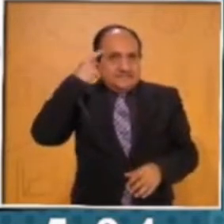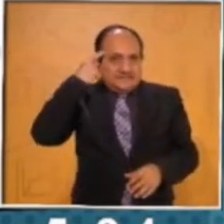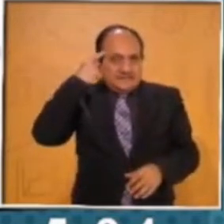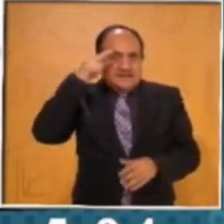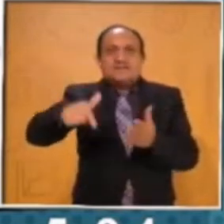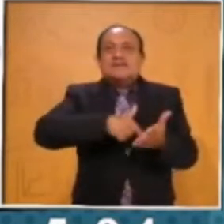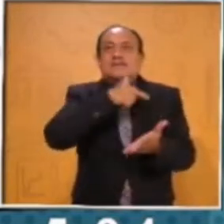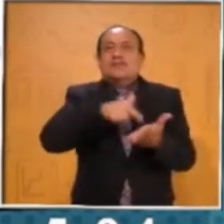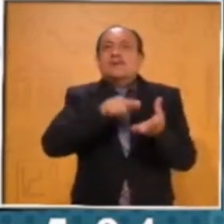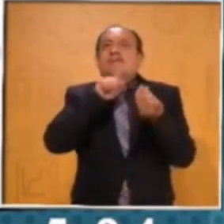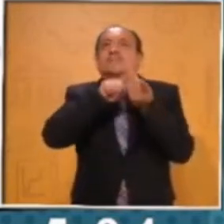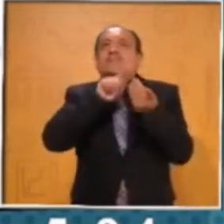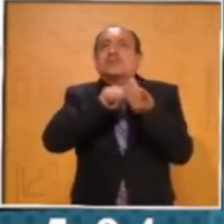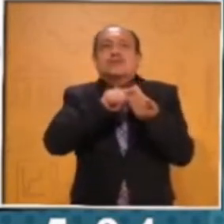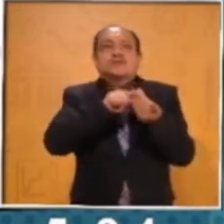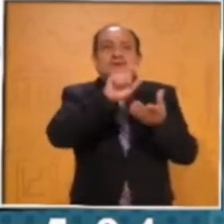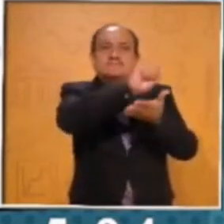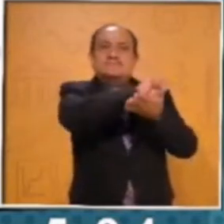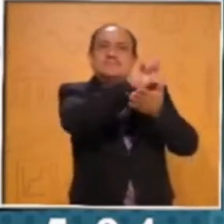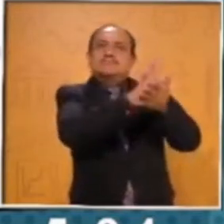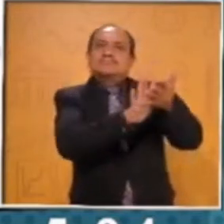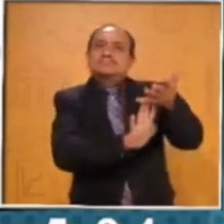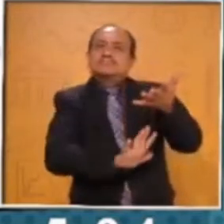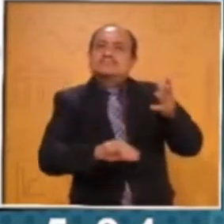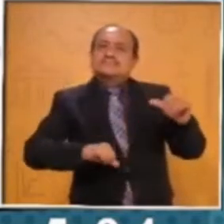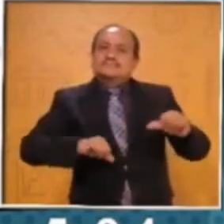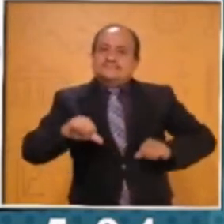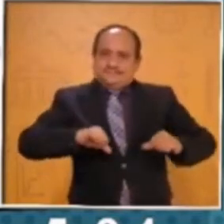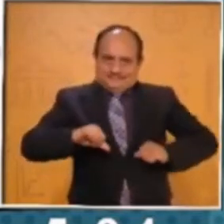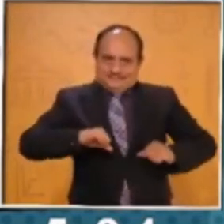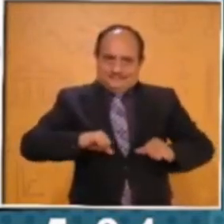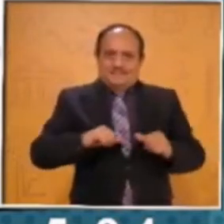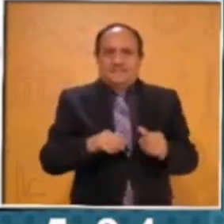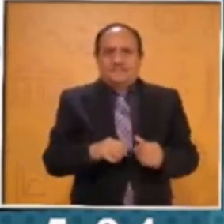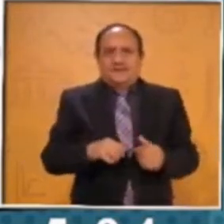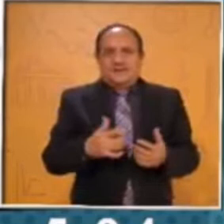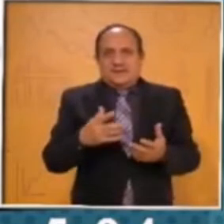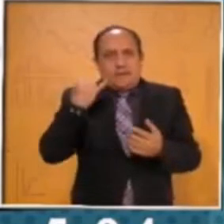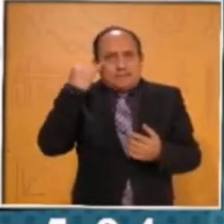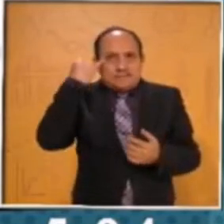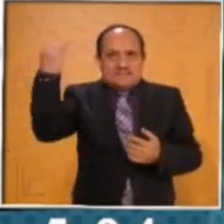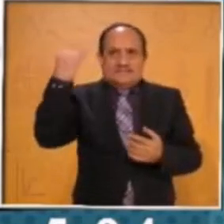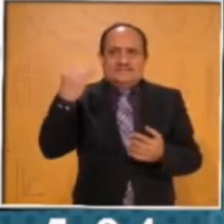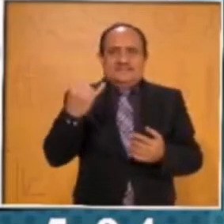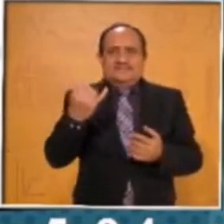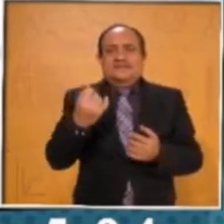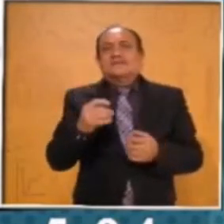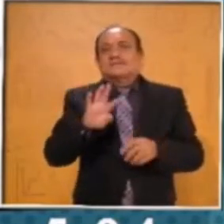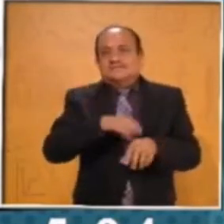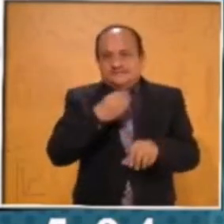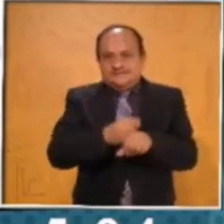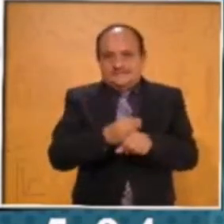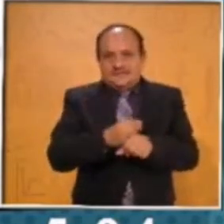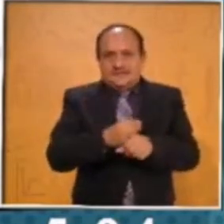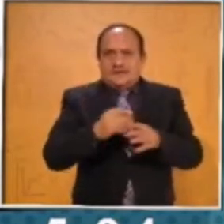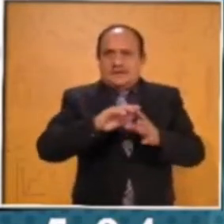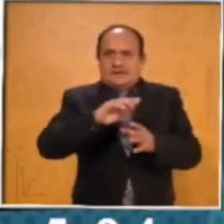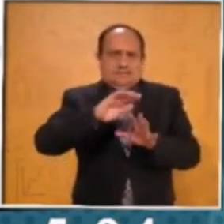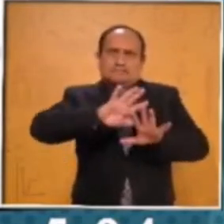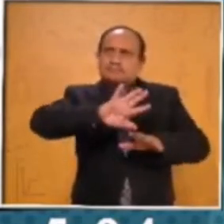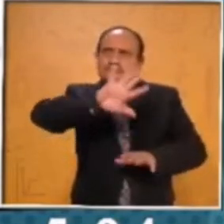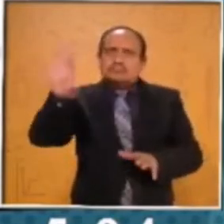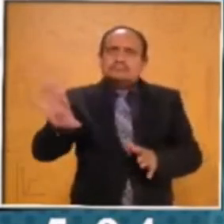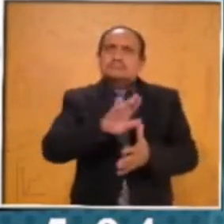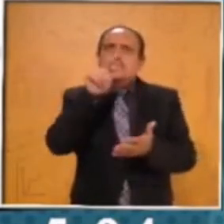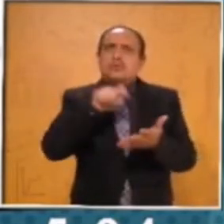lugar donde se va a desenvolver esa acción. ¿A qué me refiero? Volvemos a lo que ya habíamos dicho, al paisaje, ¿sí?